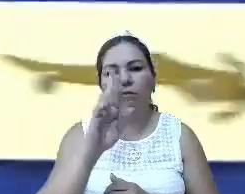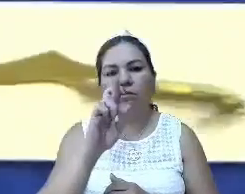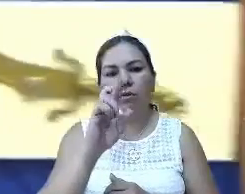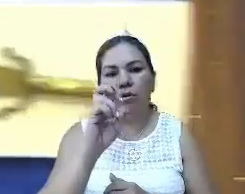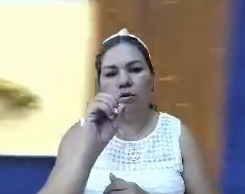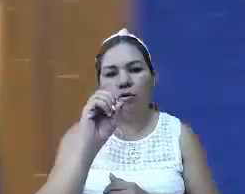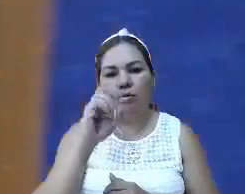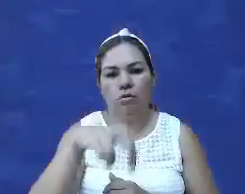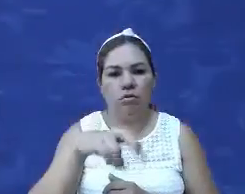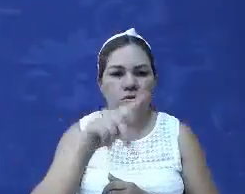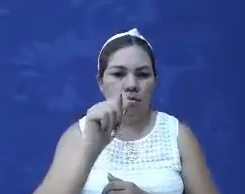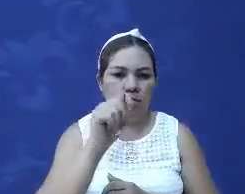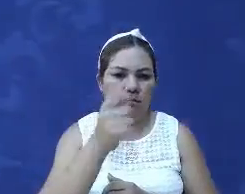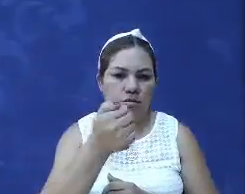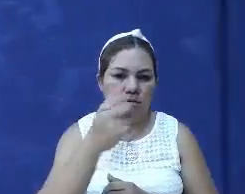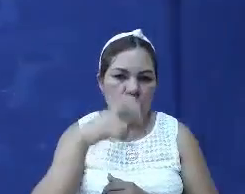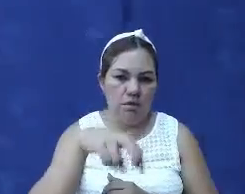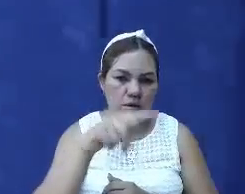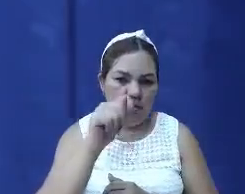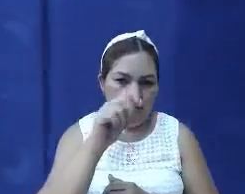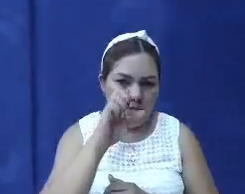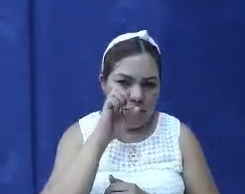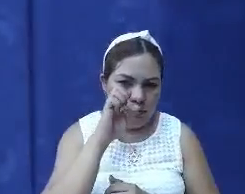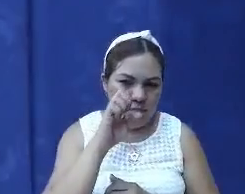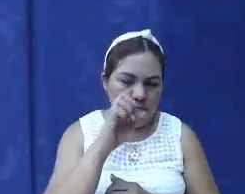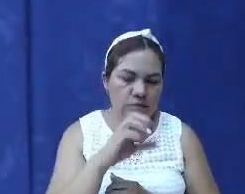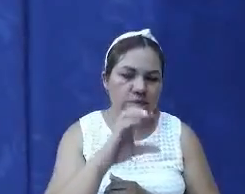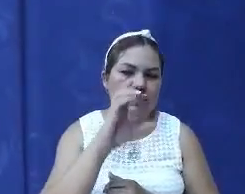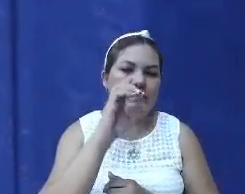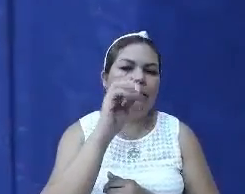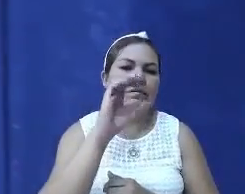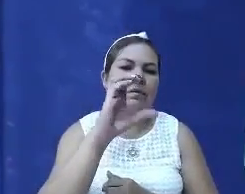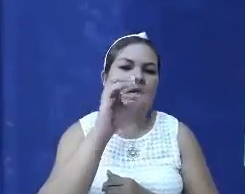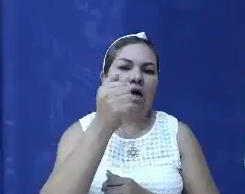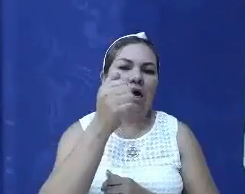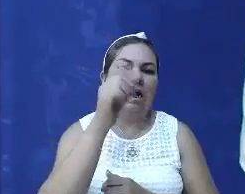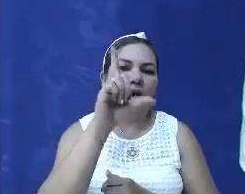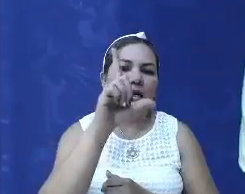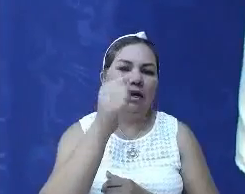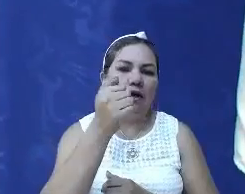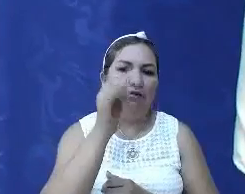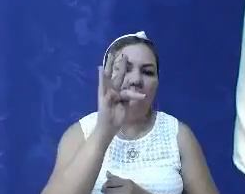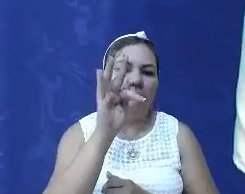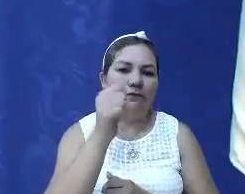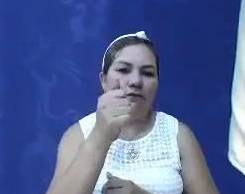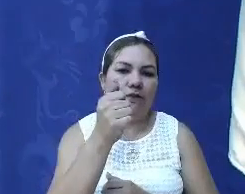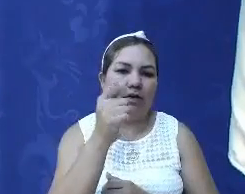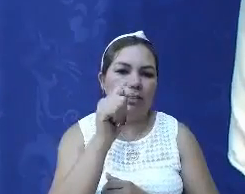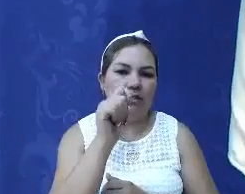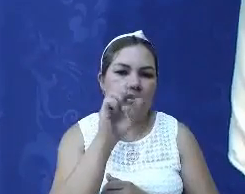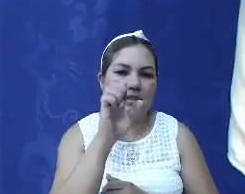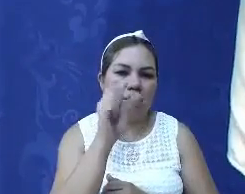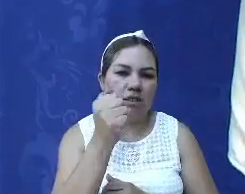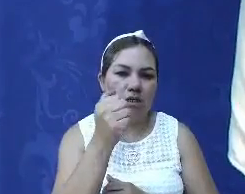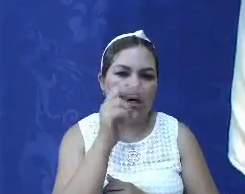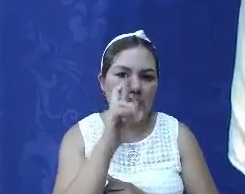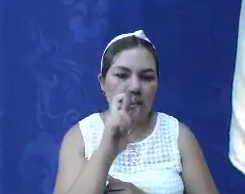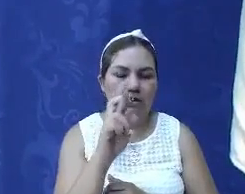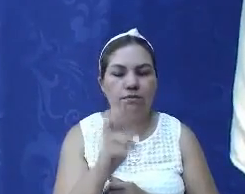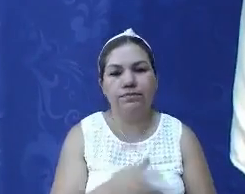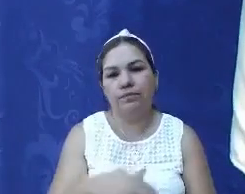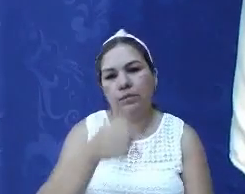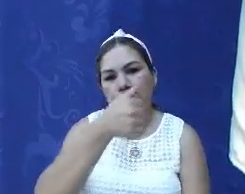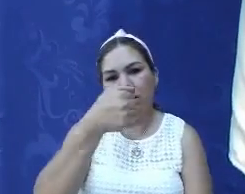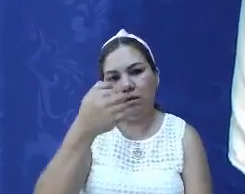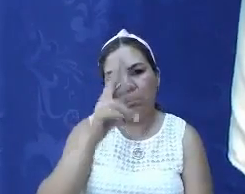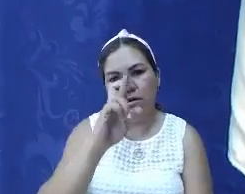Estaba viendo cómo los grandes barcos son calafateados a puro martillo, estopa y, diga conmigo, punzada.